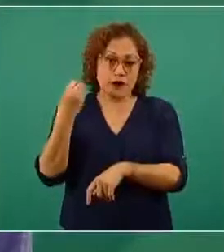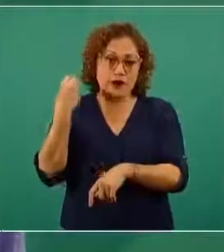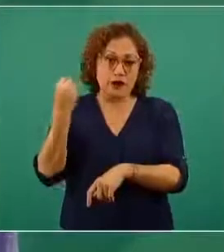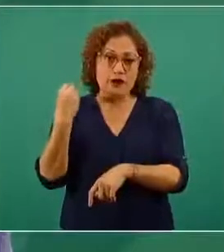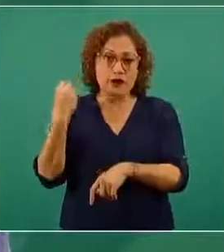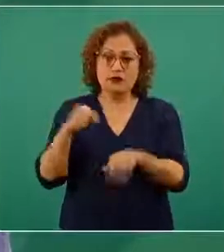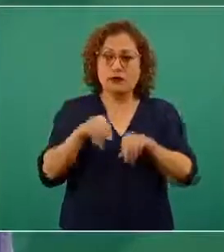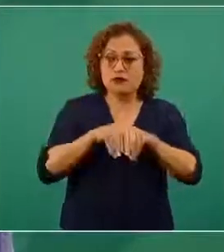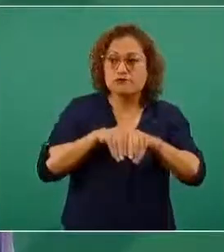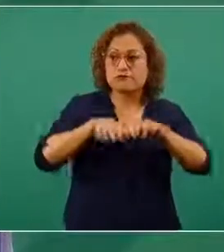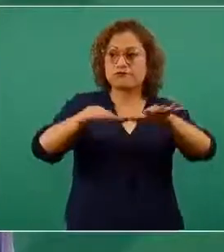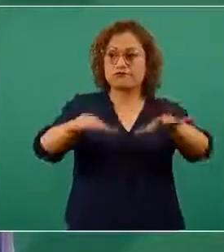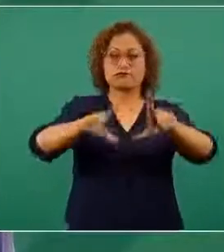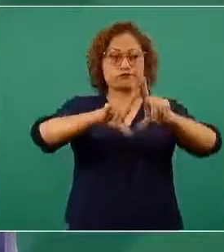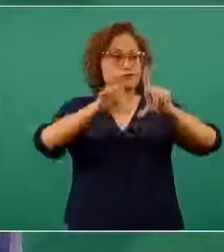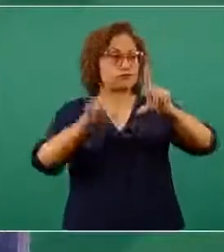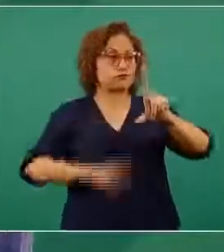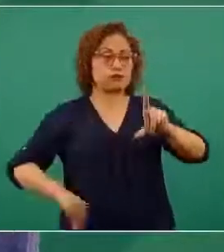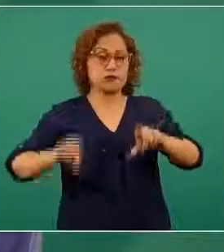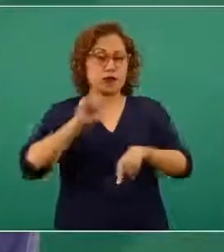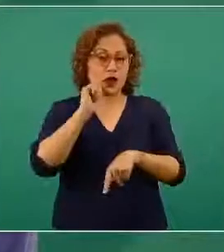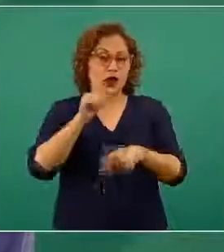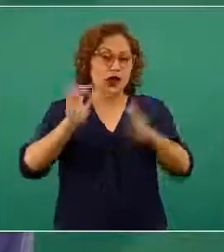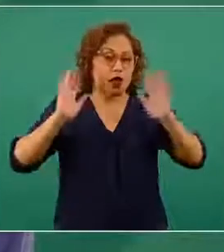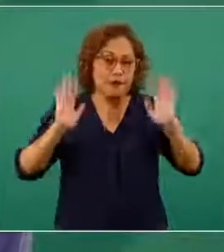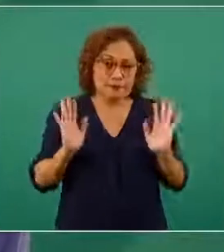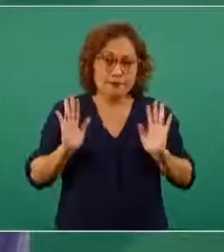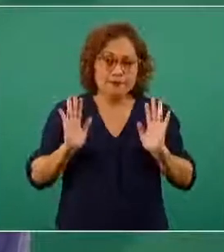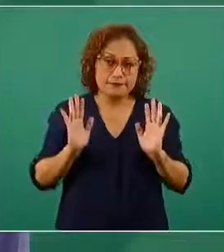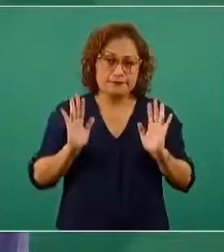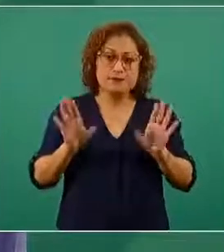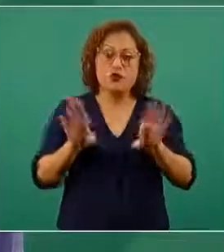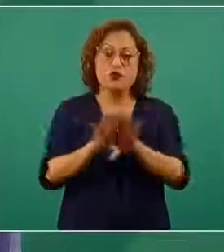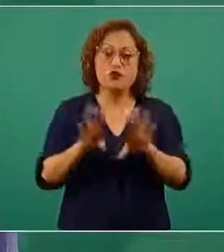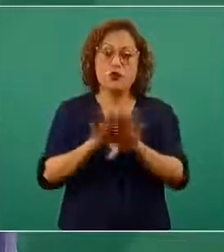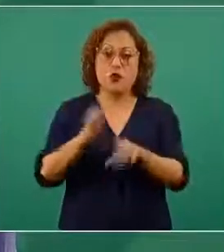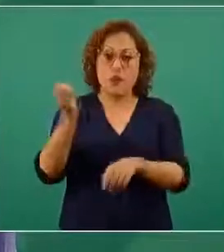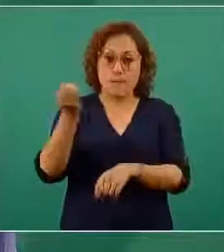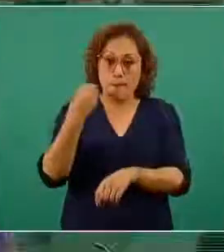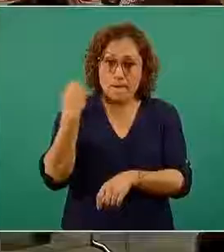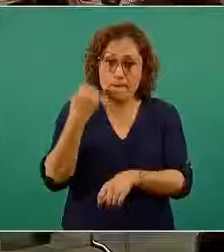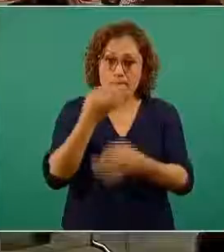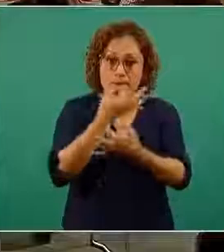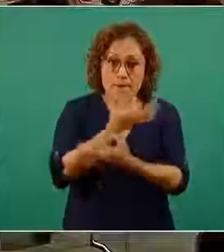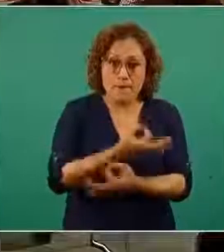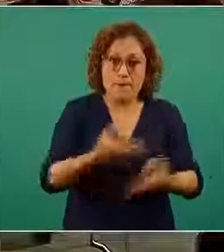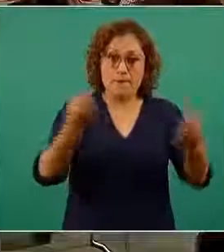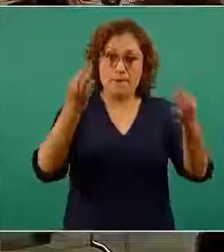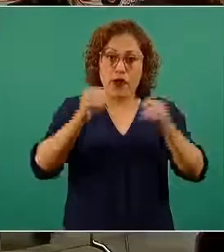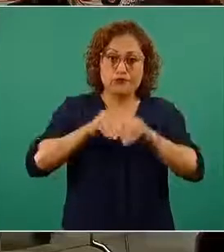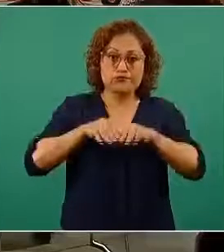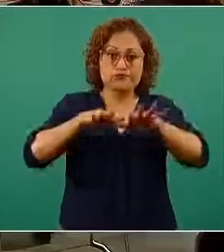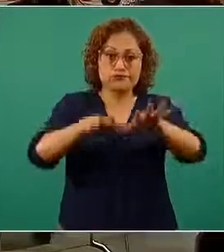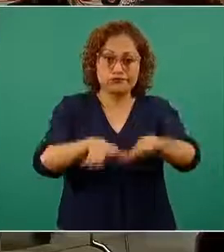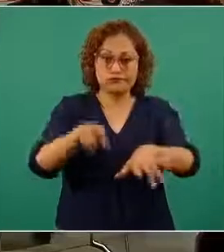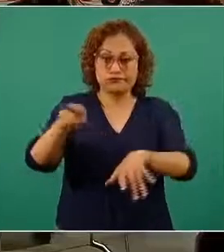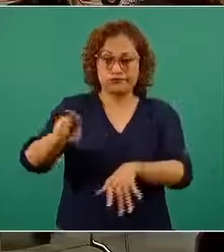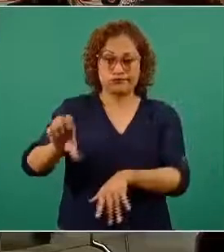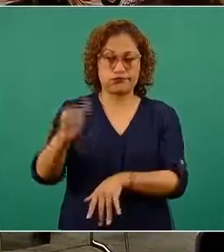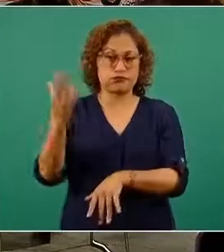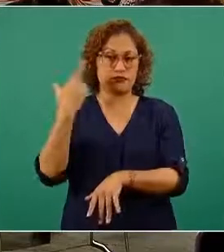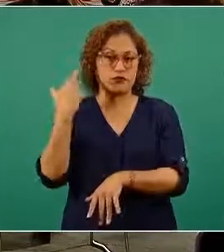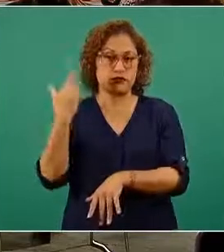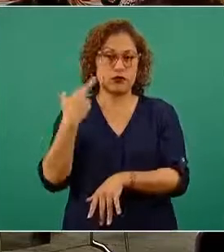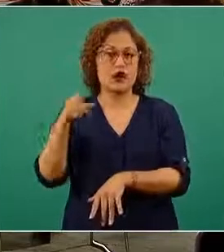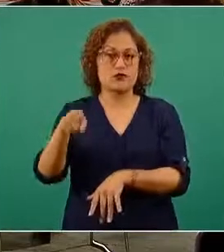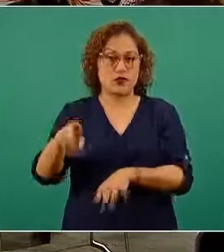ciertas zonas del territorio nacional, y la expansión de la señal, de los mensajes de promoción de la salud llega a